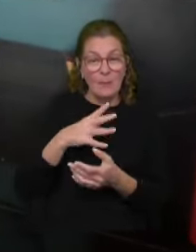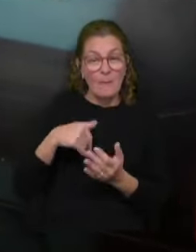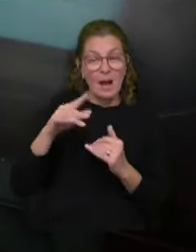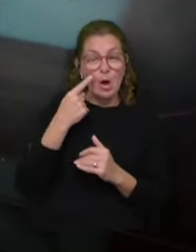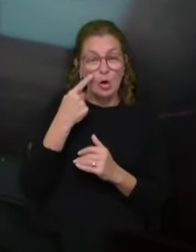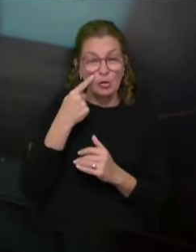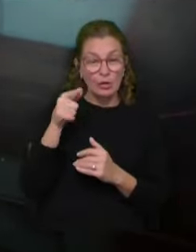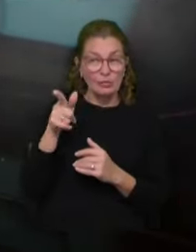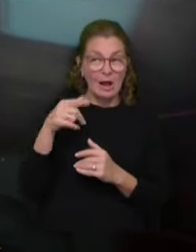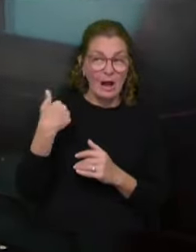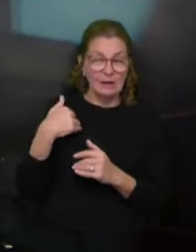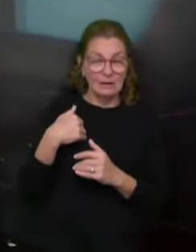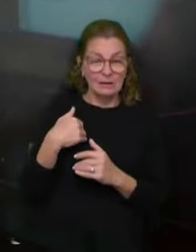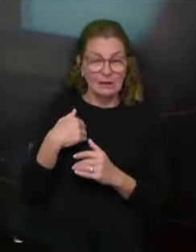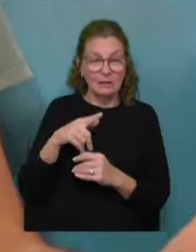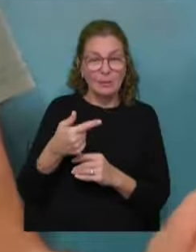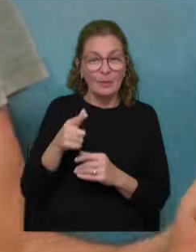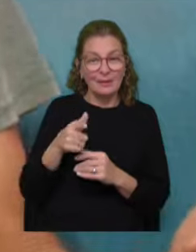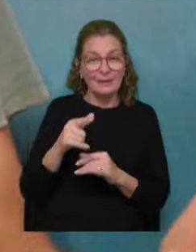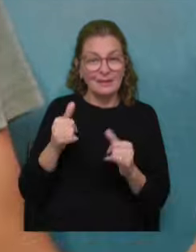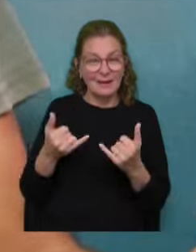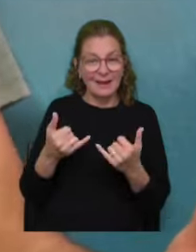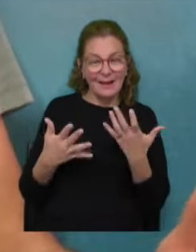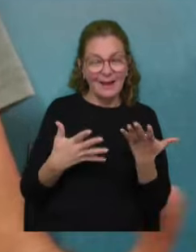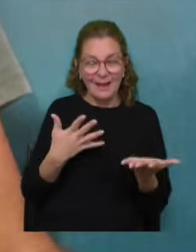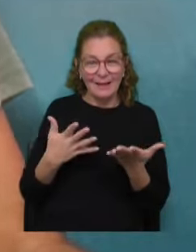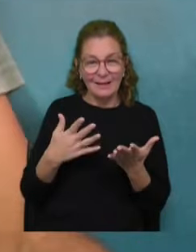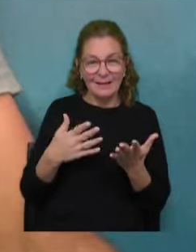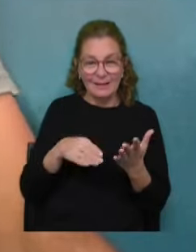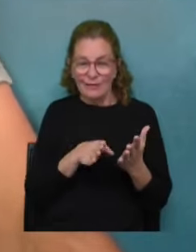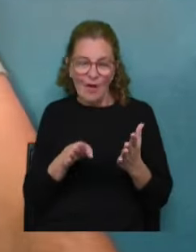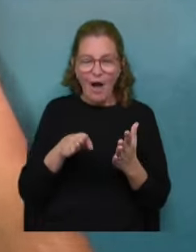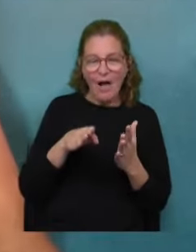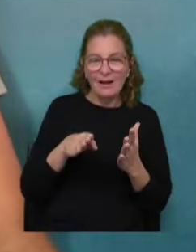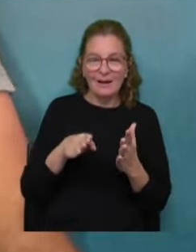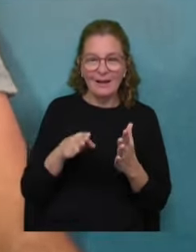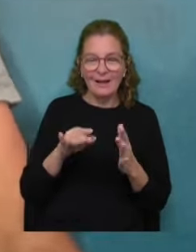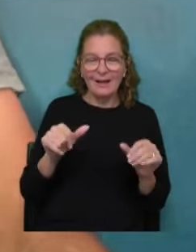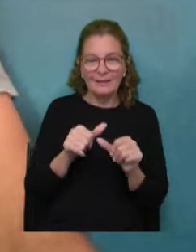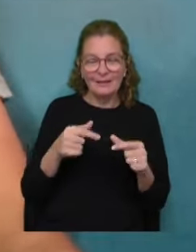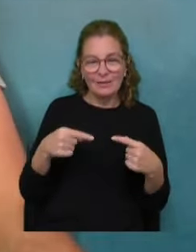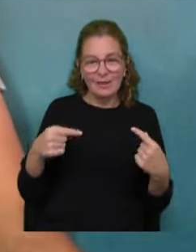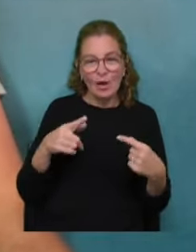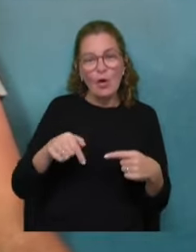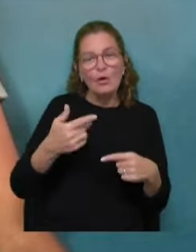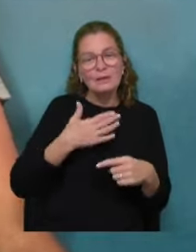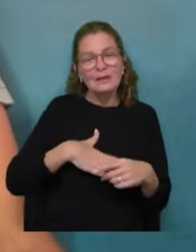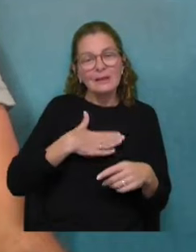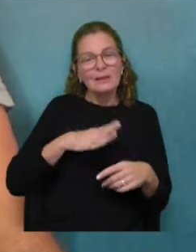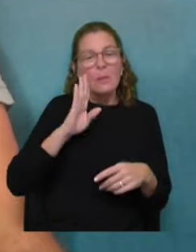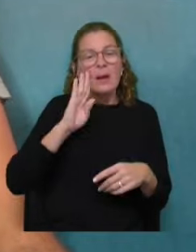allá. Claro. Y después de ahí ya fue ir surfeando la ola, ir haciendo... con otra tranquilidad, me